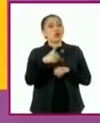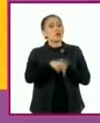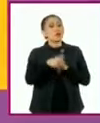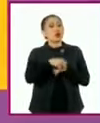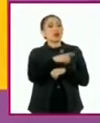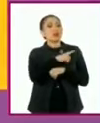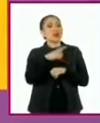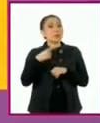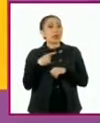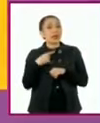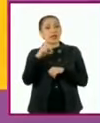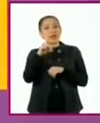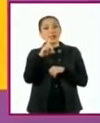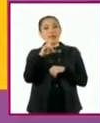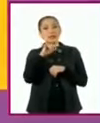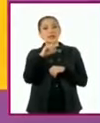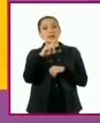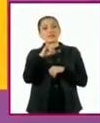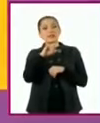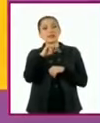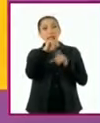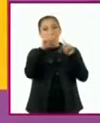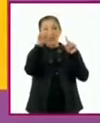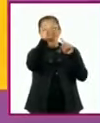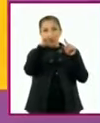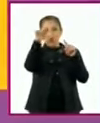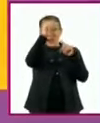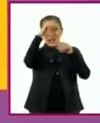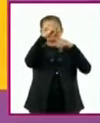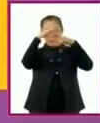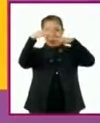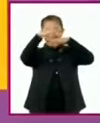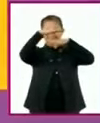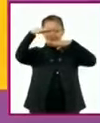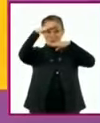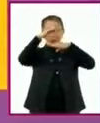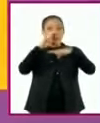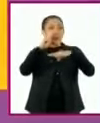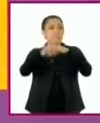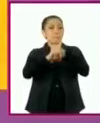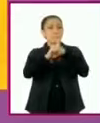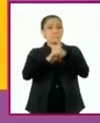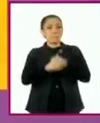tiene que ser el dividendo? Muy bien, vayamos al problema.